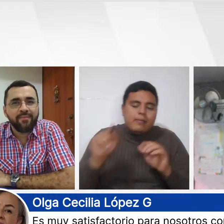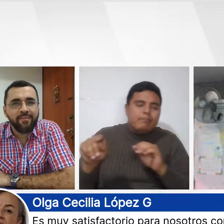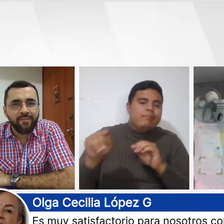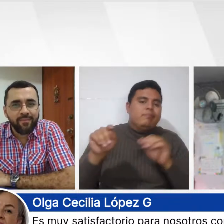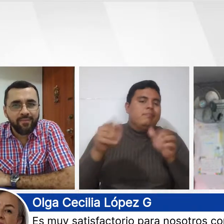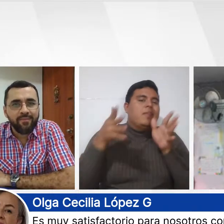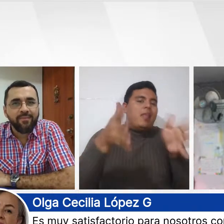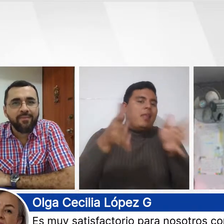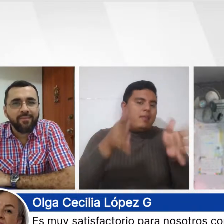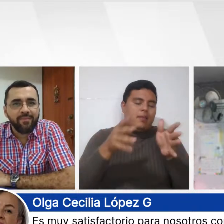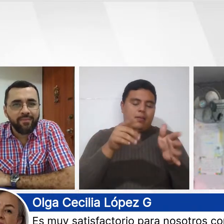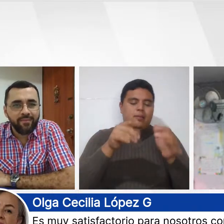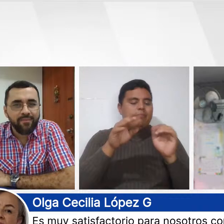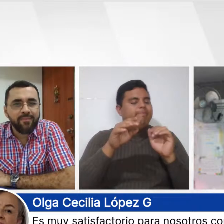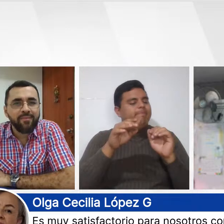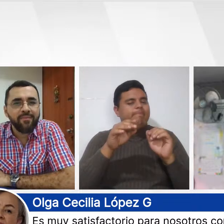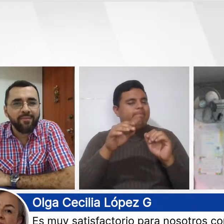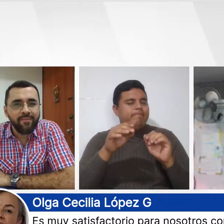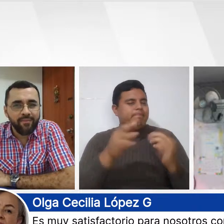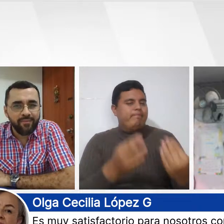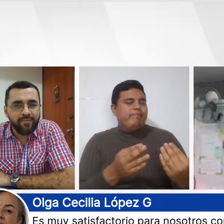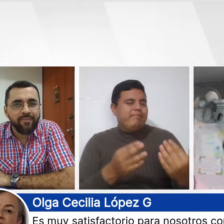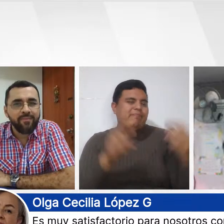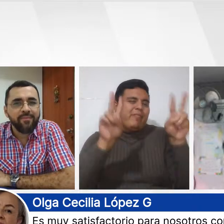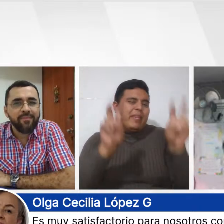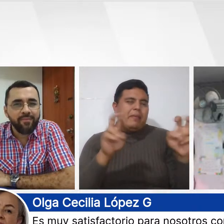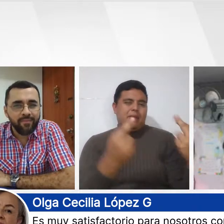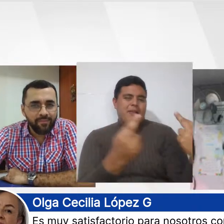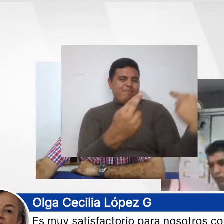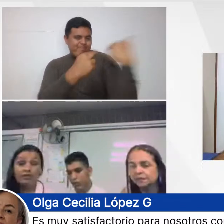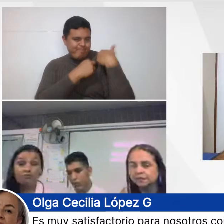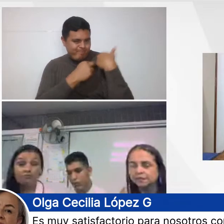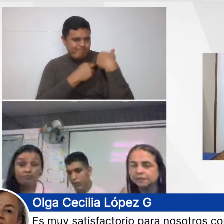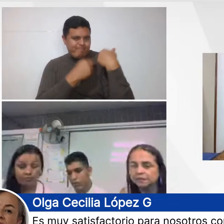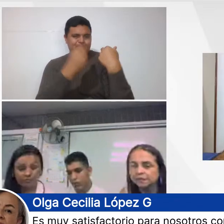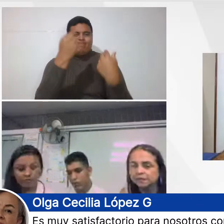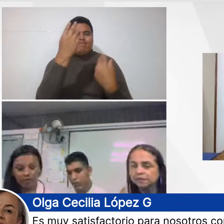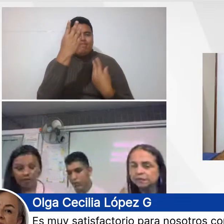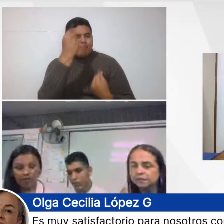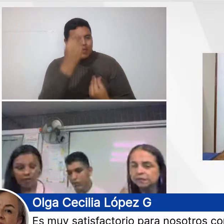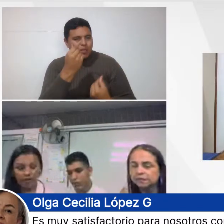casa, es responsabilidad, la tolerancia,